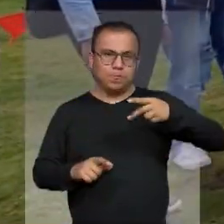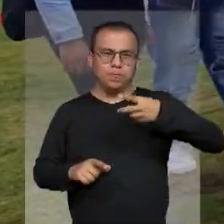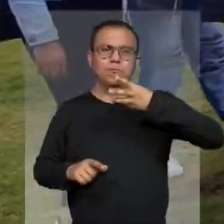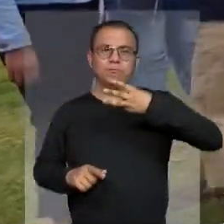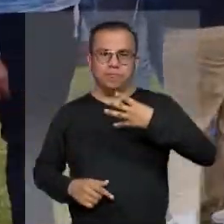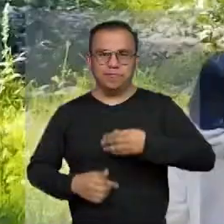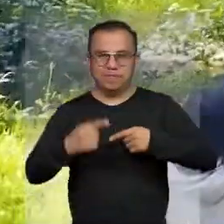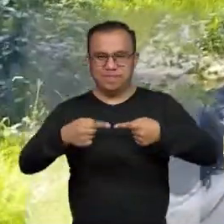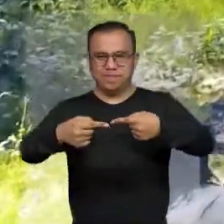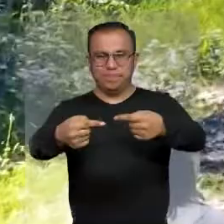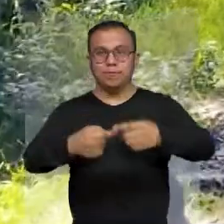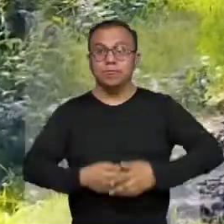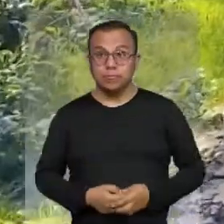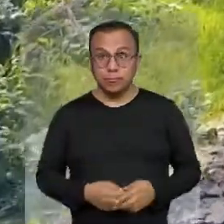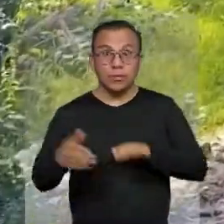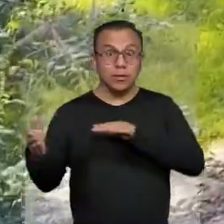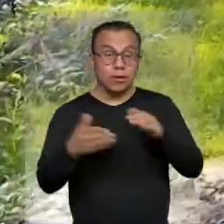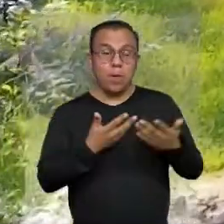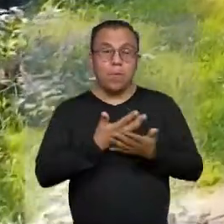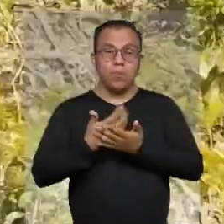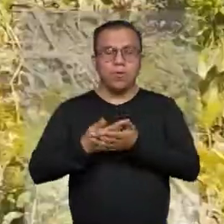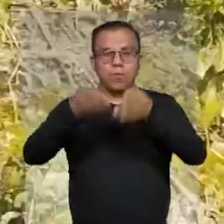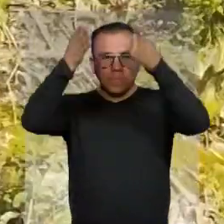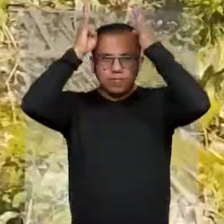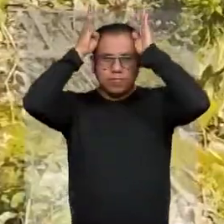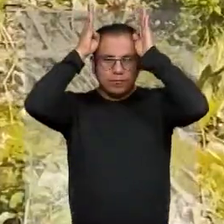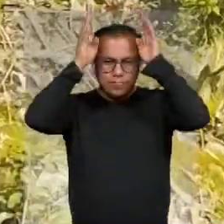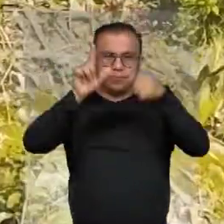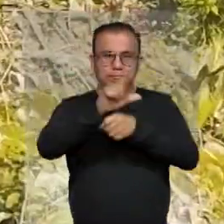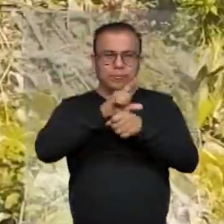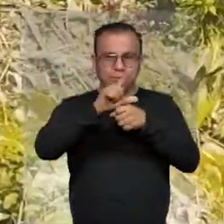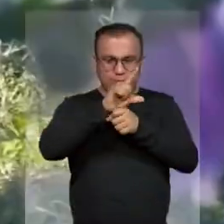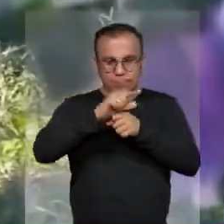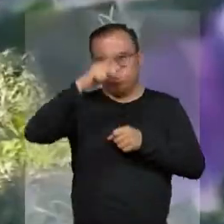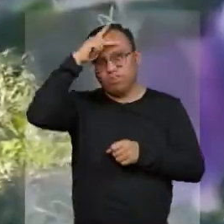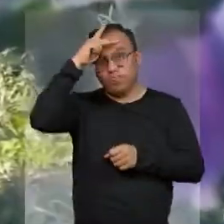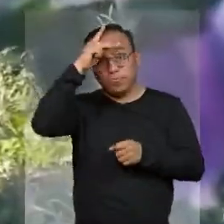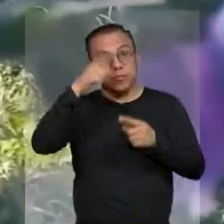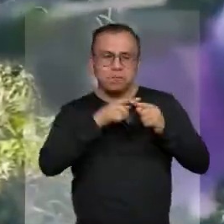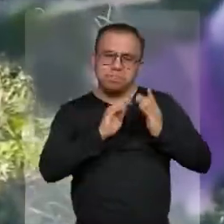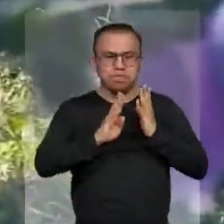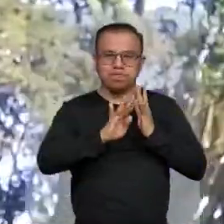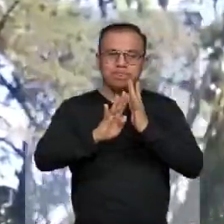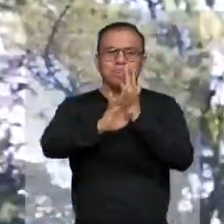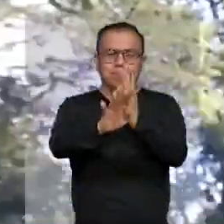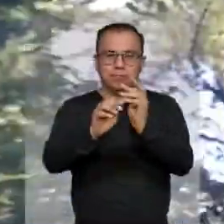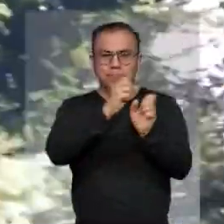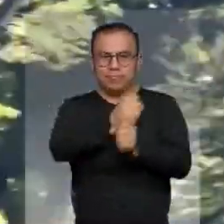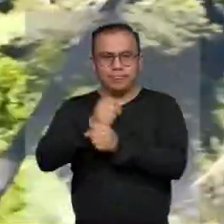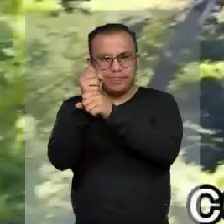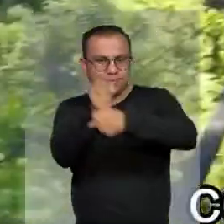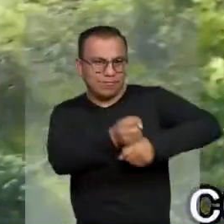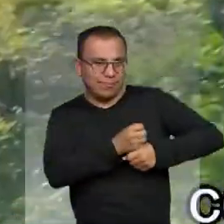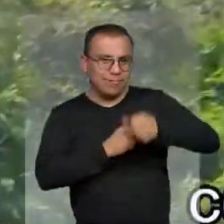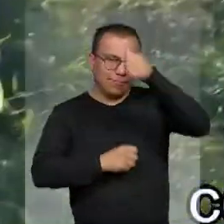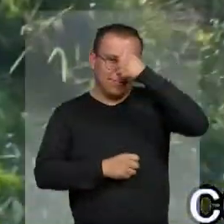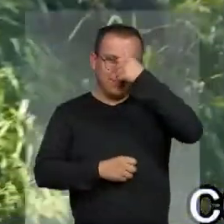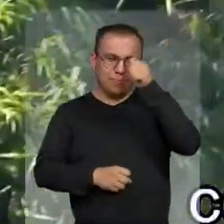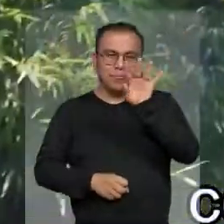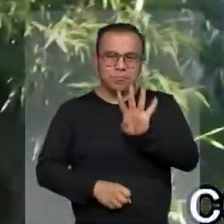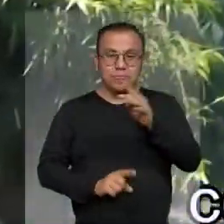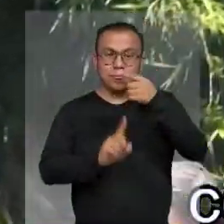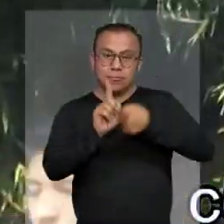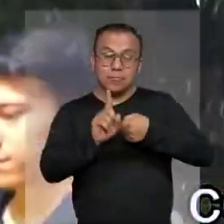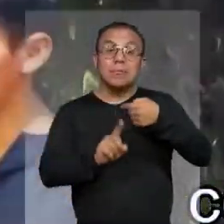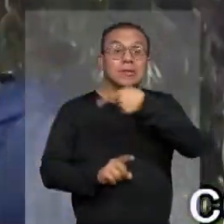jornada. En el humedal El Burro de la localidad Kennedy se desarrollará la caminata presencial del IDRD el domingo 4 de septiembre